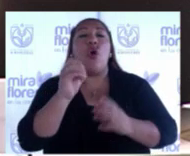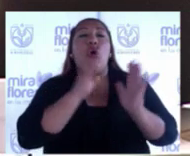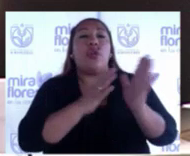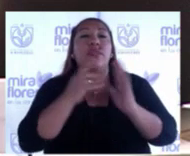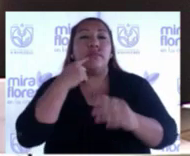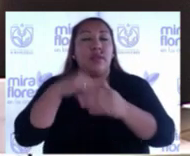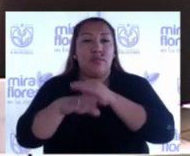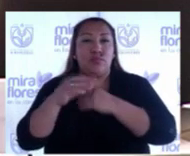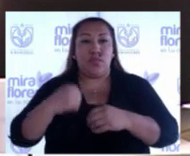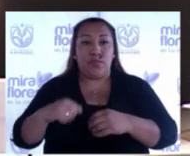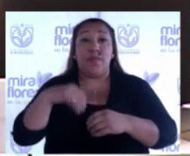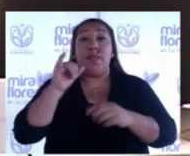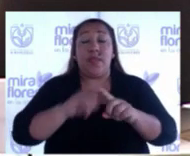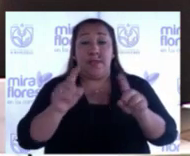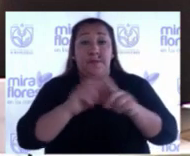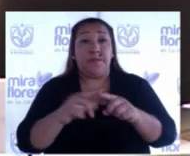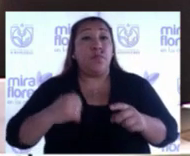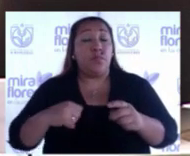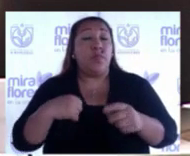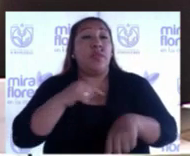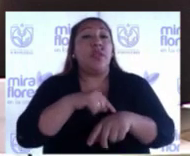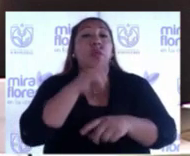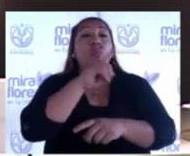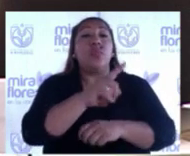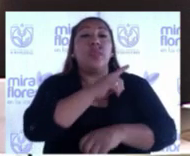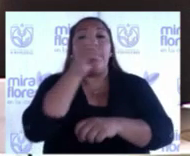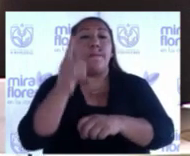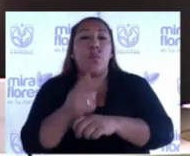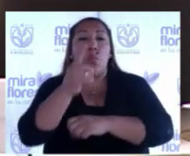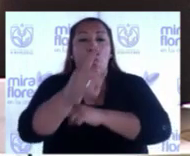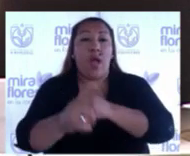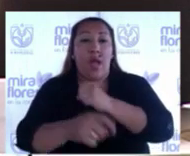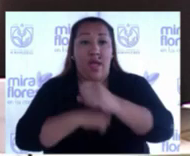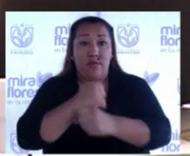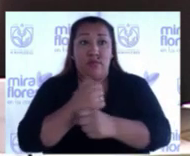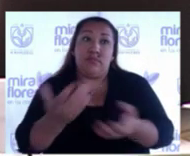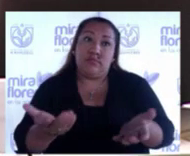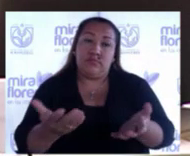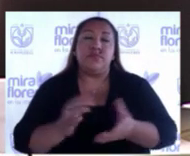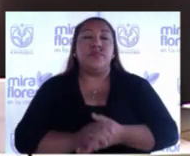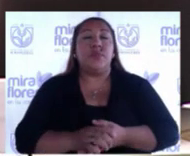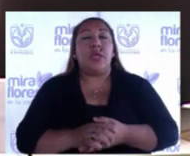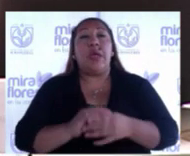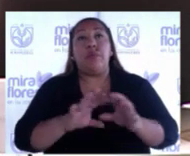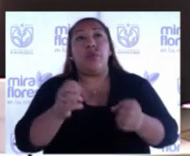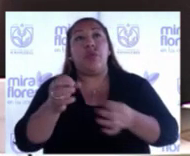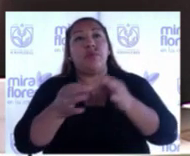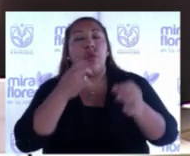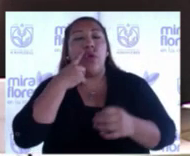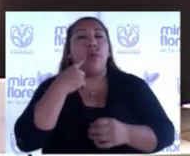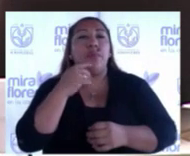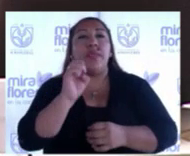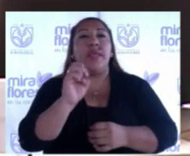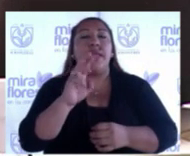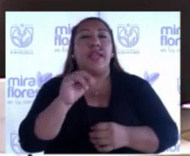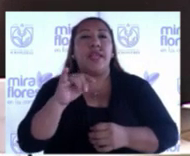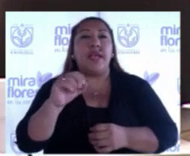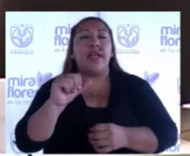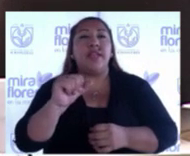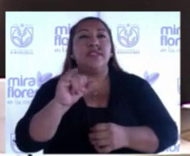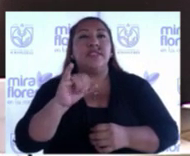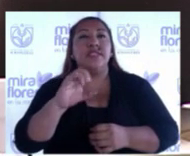como es de verse, dichas autorizaciones tienen vigencia de un año. Sin otro particular, atentamente el ingeniero Enrique Cisneros